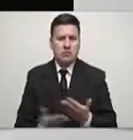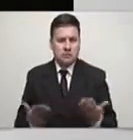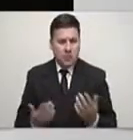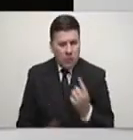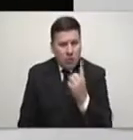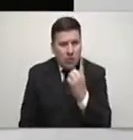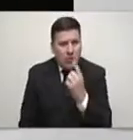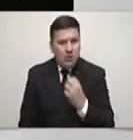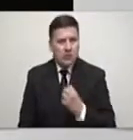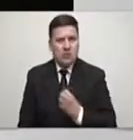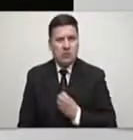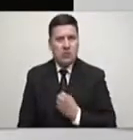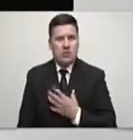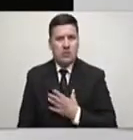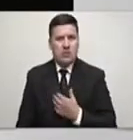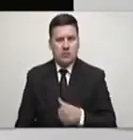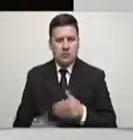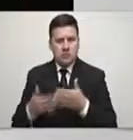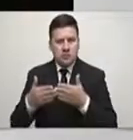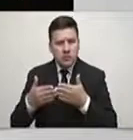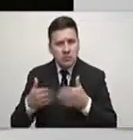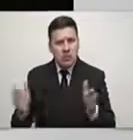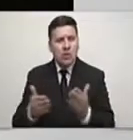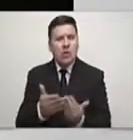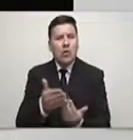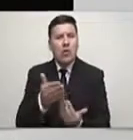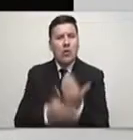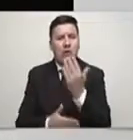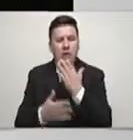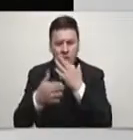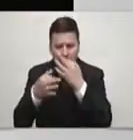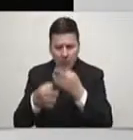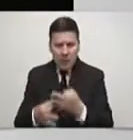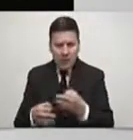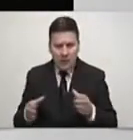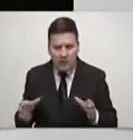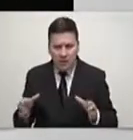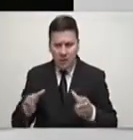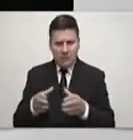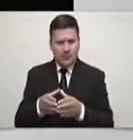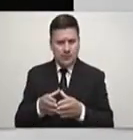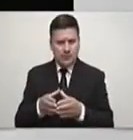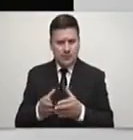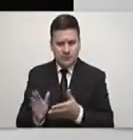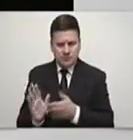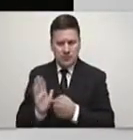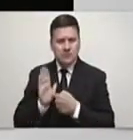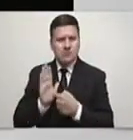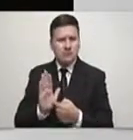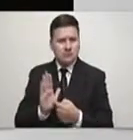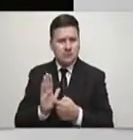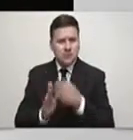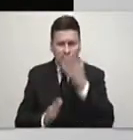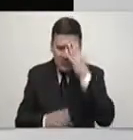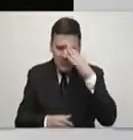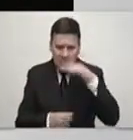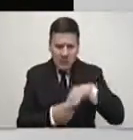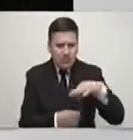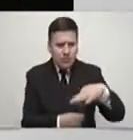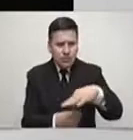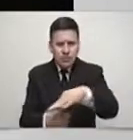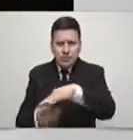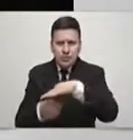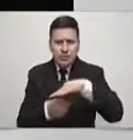oportunidad que se nos abre con la nueva realidad política que se manifestó a través del plebiscito